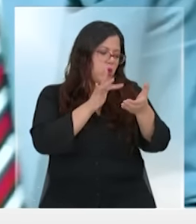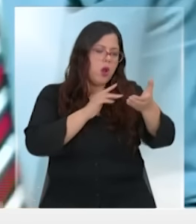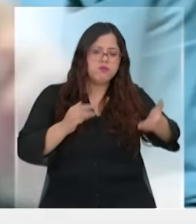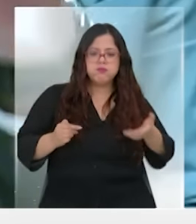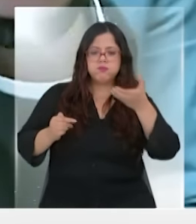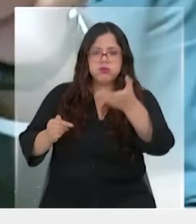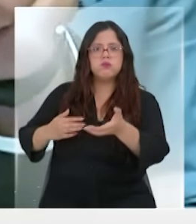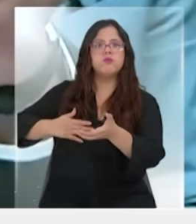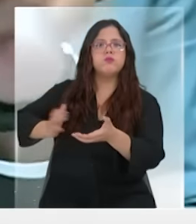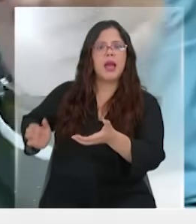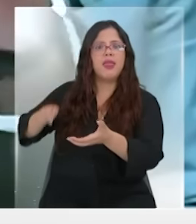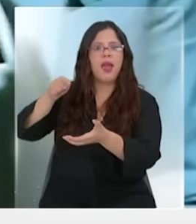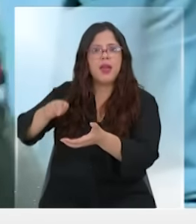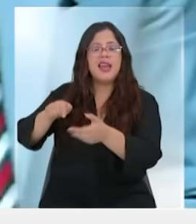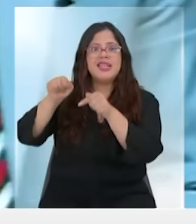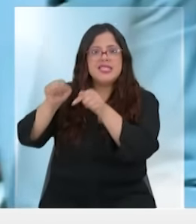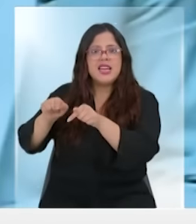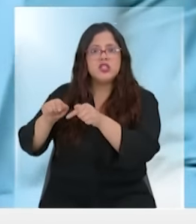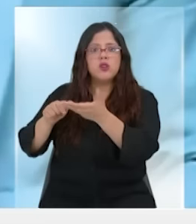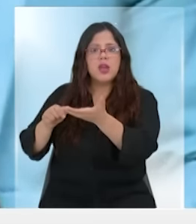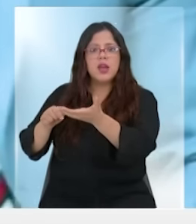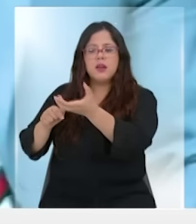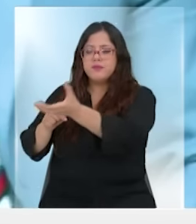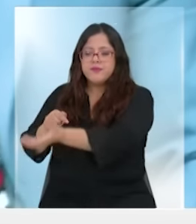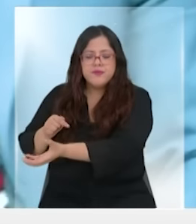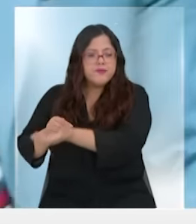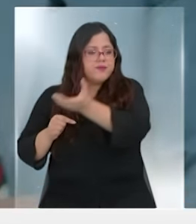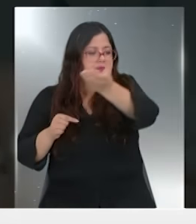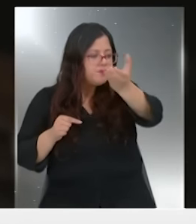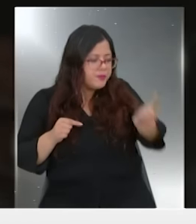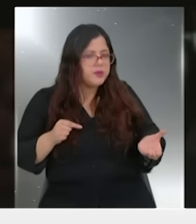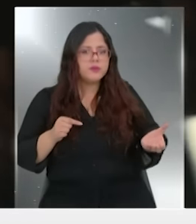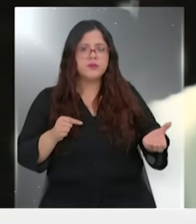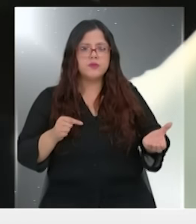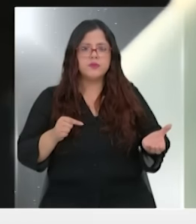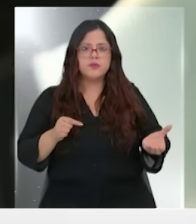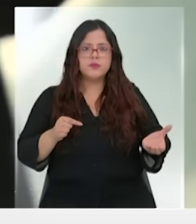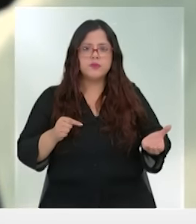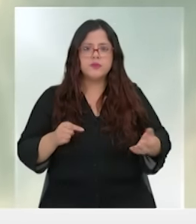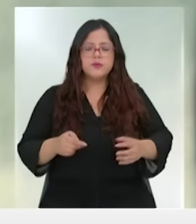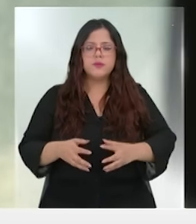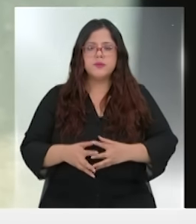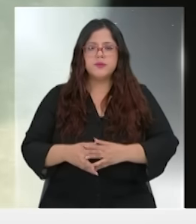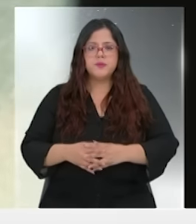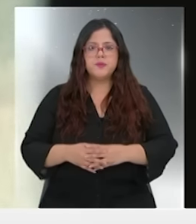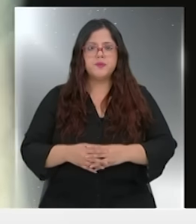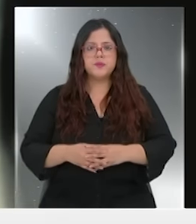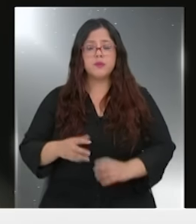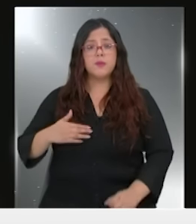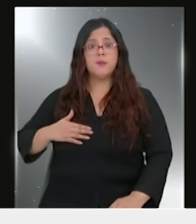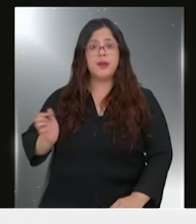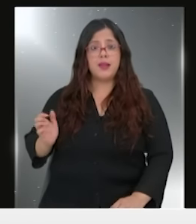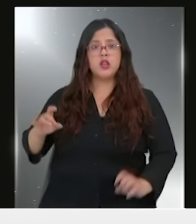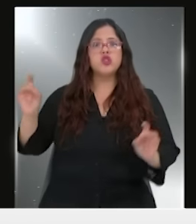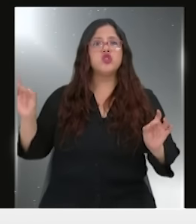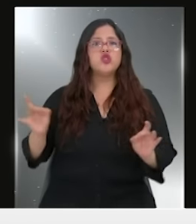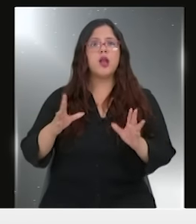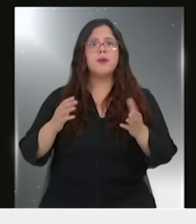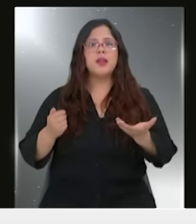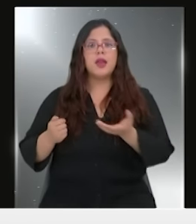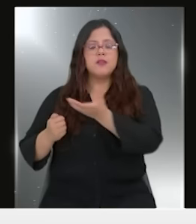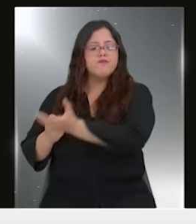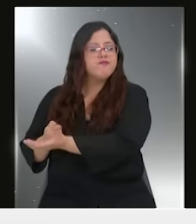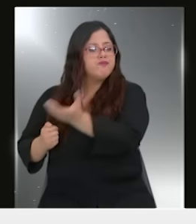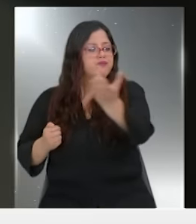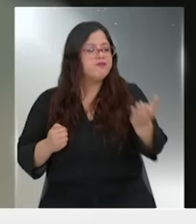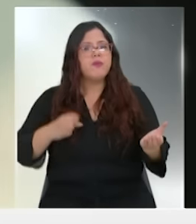Investigaciones. Ese teléfono se lo devolvió a la Policía de Investigaciones posteriormente. La PDI solo le devolvió el celular a